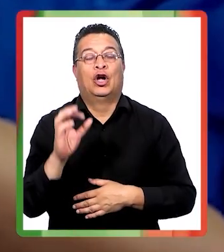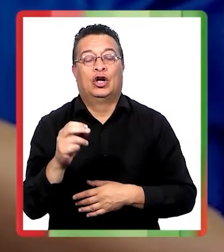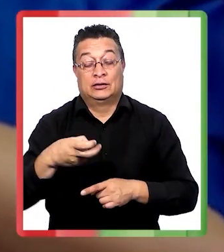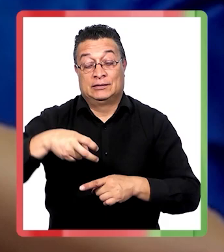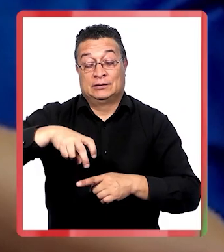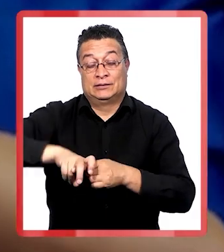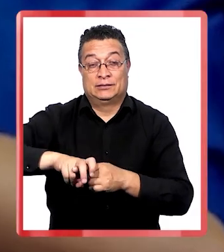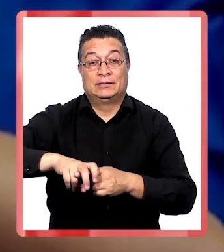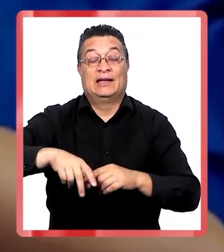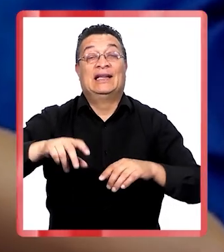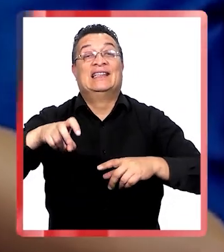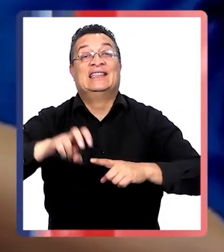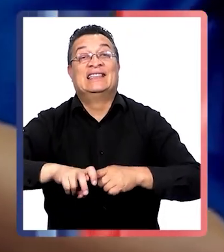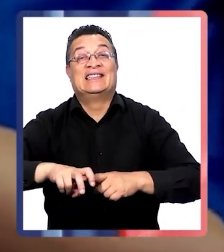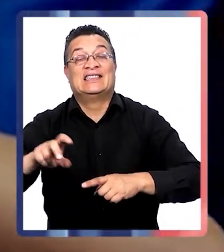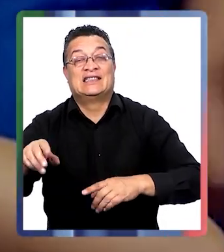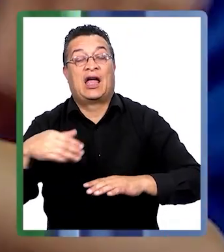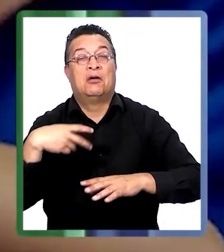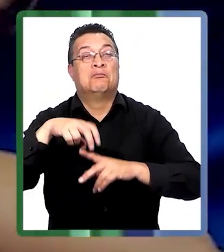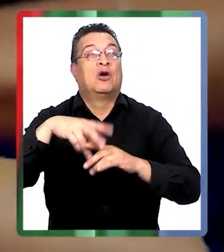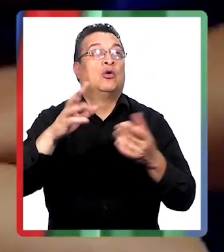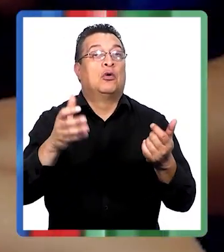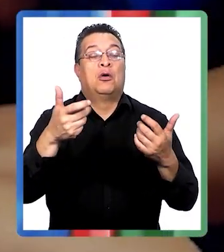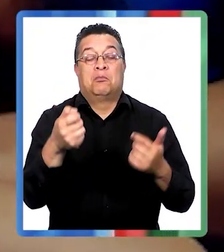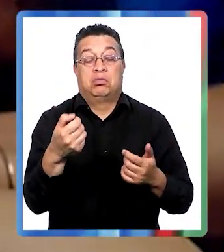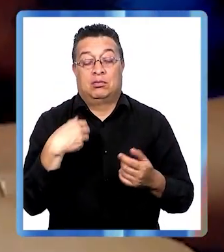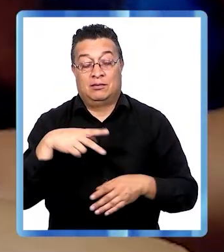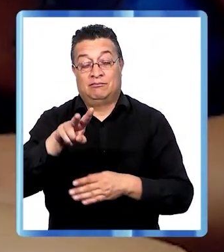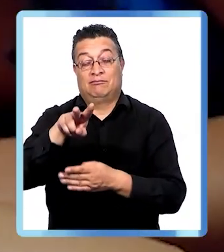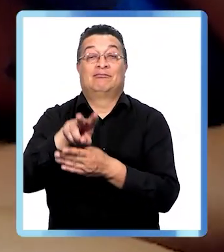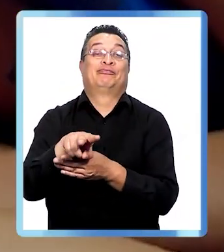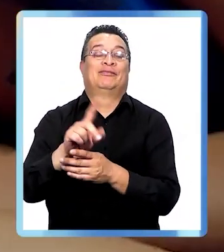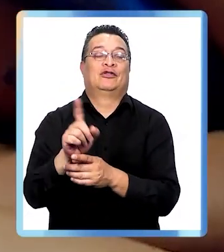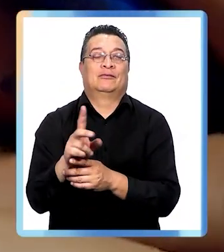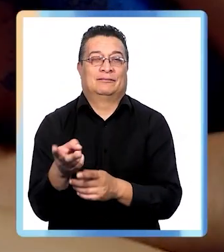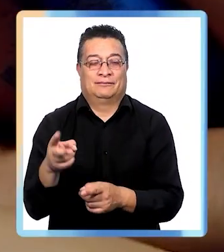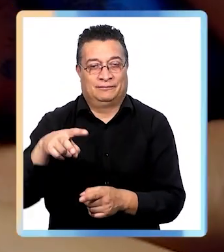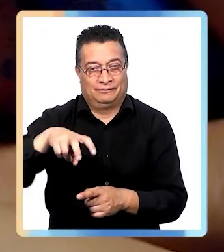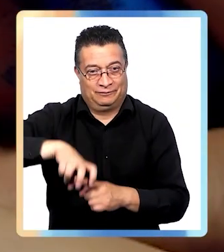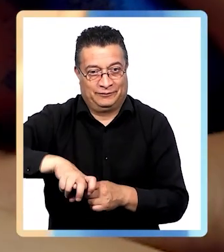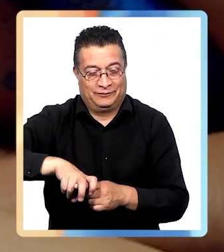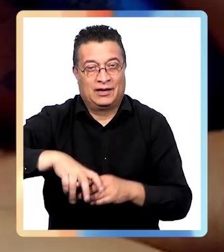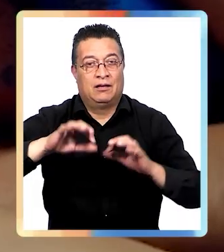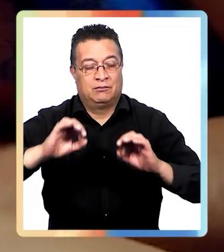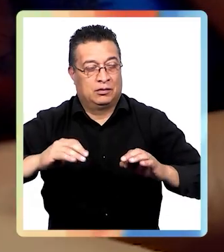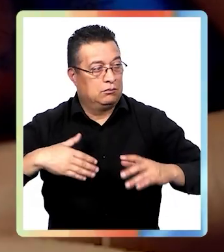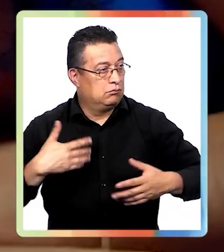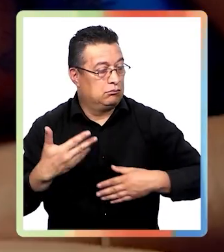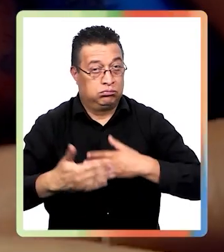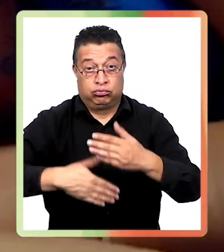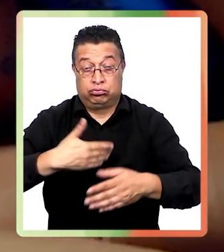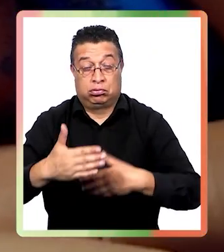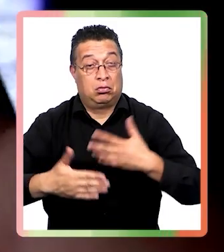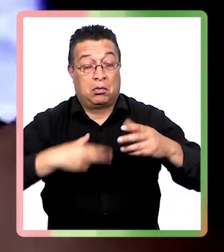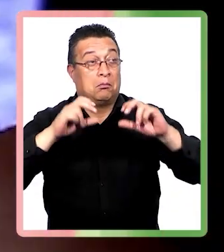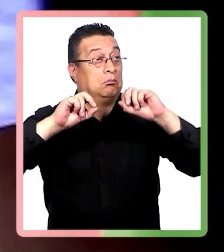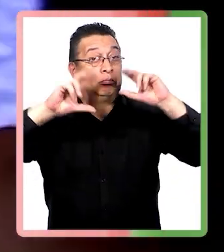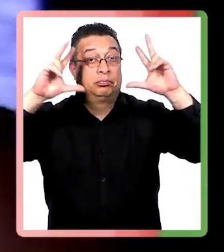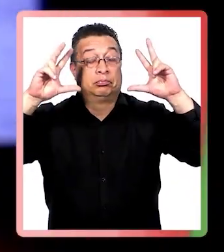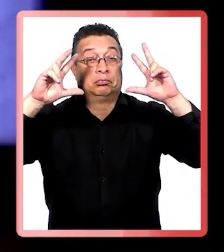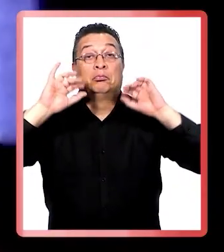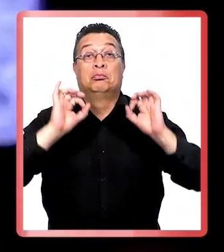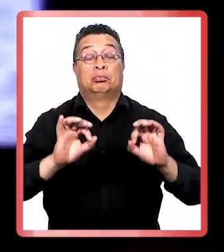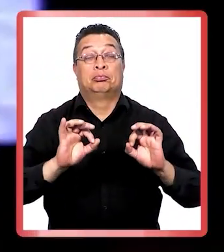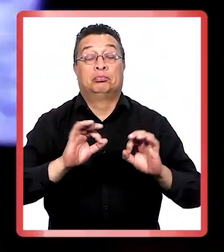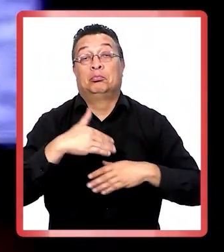último, sentarse en un verger, en una silla, etcétera, versus seguir en la posición acostado y ruido. Hay gente que